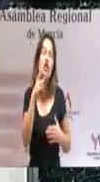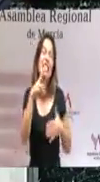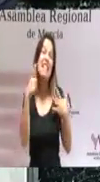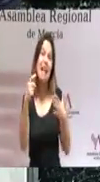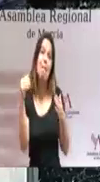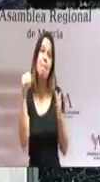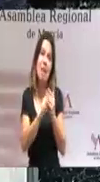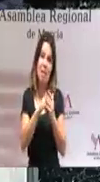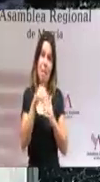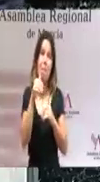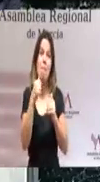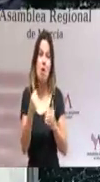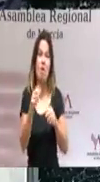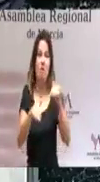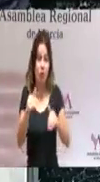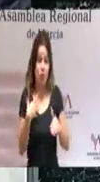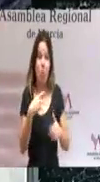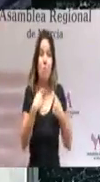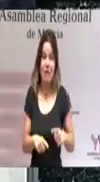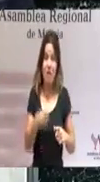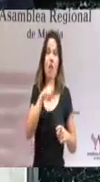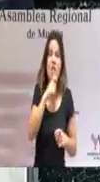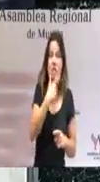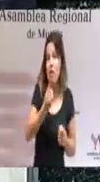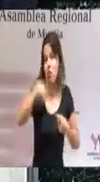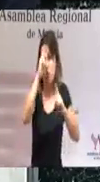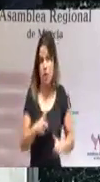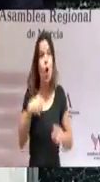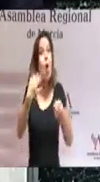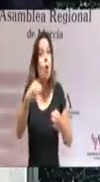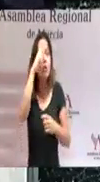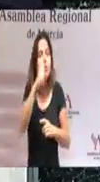los mismos que le habían votado. No sé si eso es difícil o es fácil. Lo único que sabemos es que